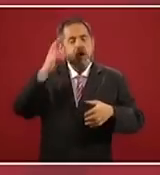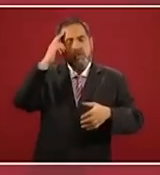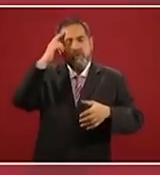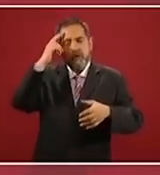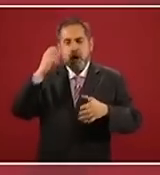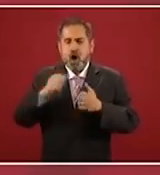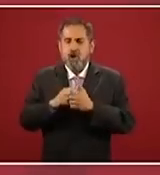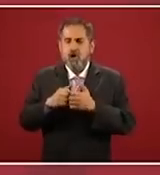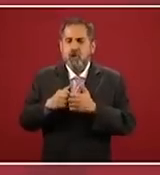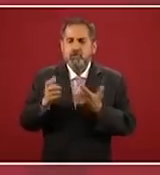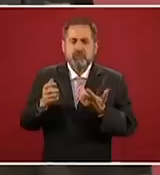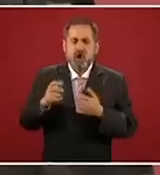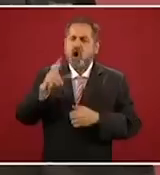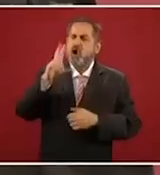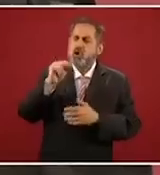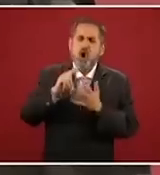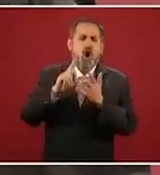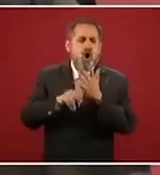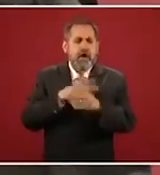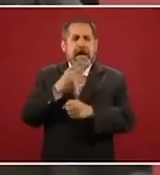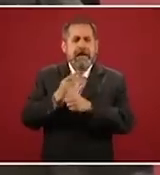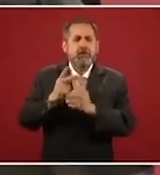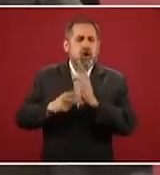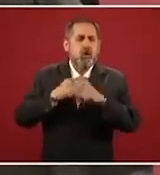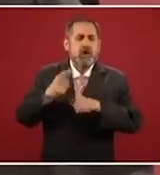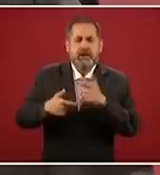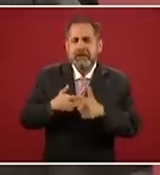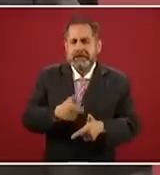con la bandera de la no reelección,